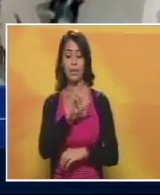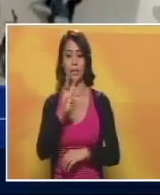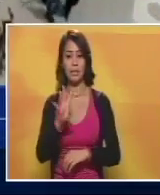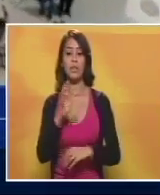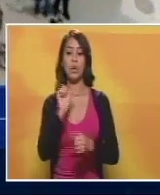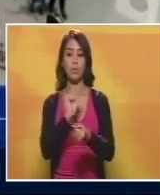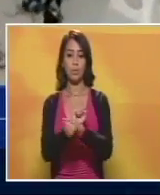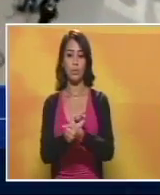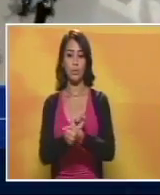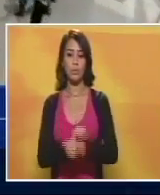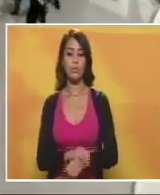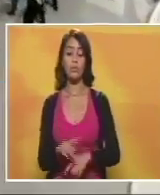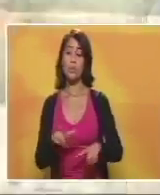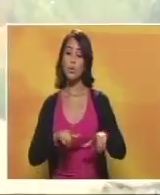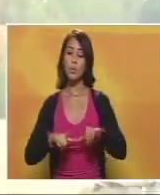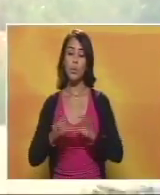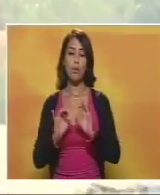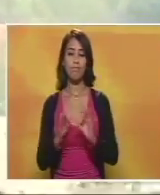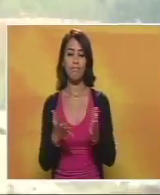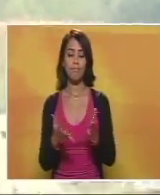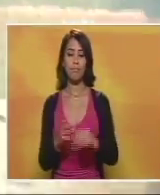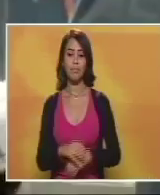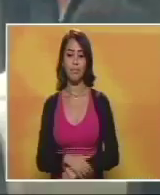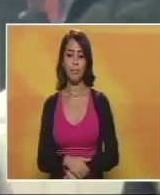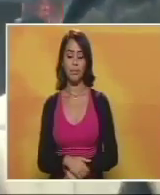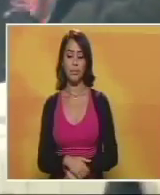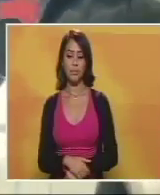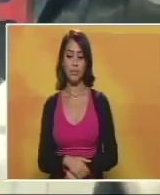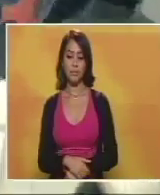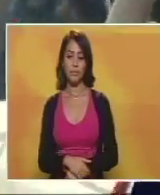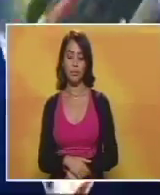para el desarrollo económico regional.